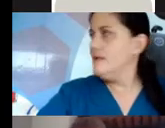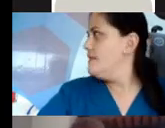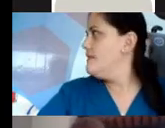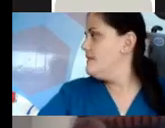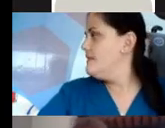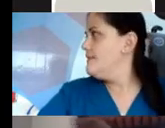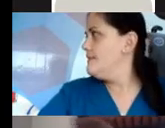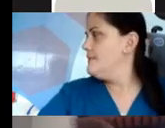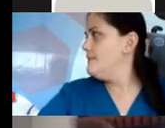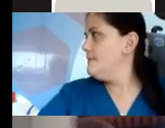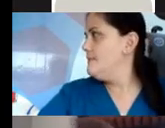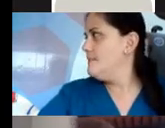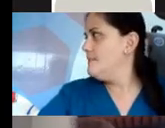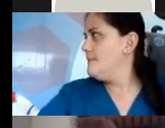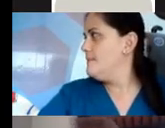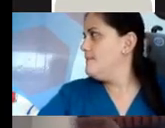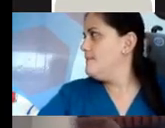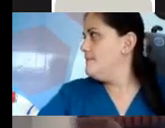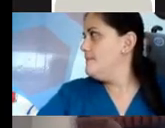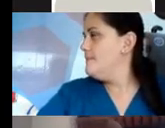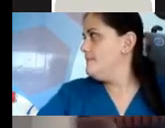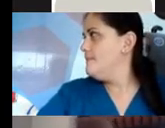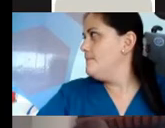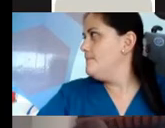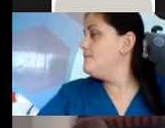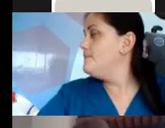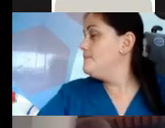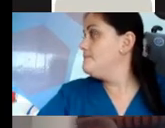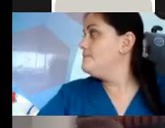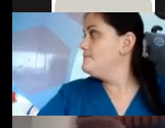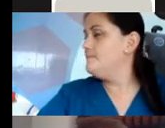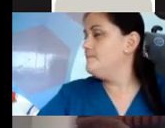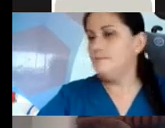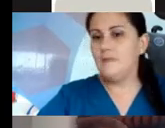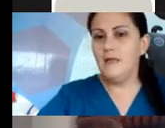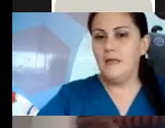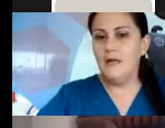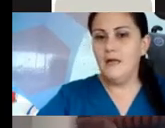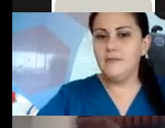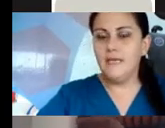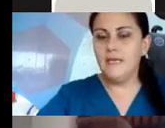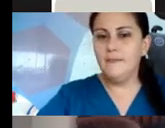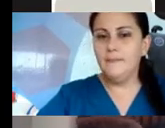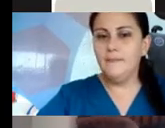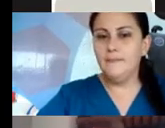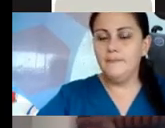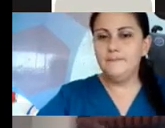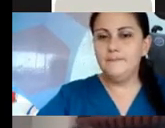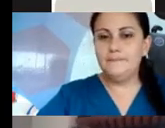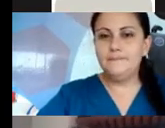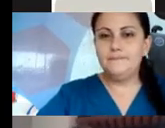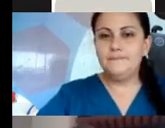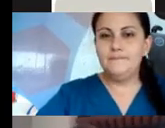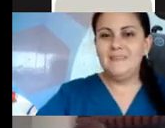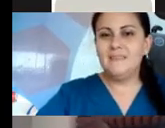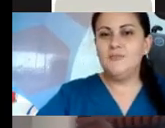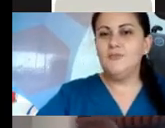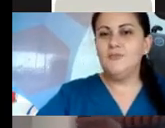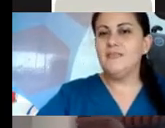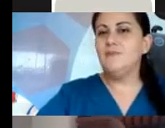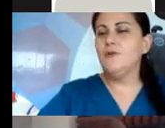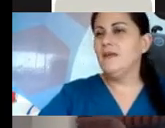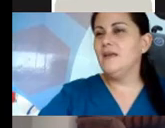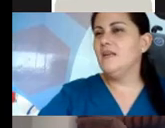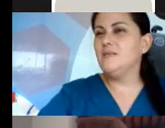está aquí abajo y la que está aquí. En este caso, en este tipo de apoyacabezas, hay posibilidad de profundidad, hay posibilidad